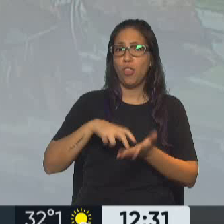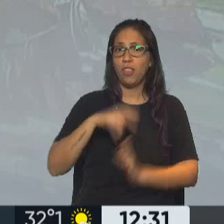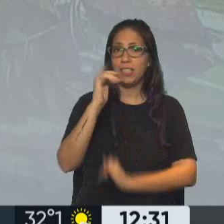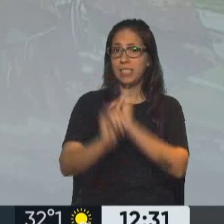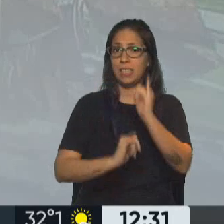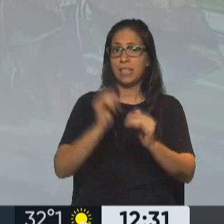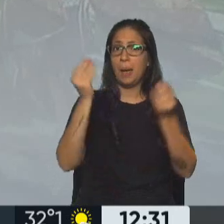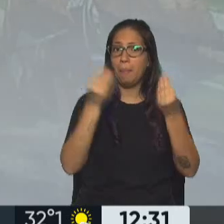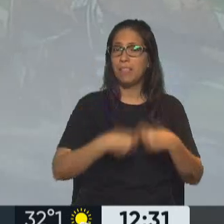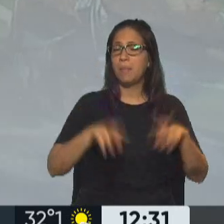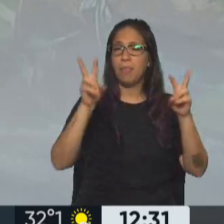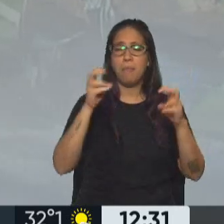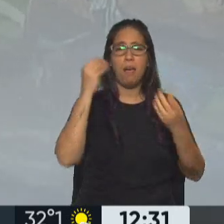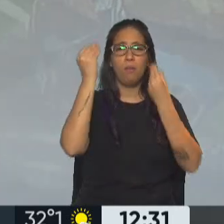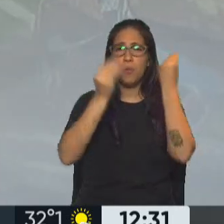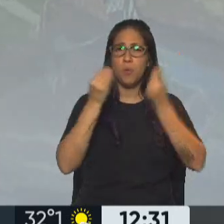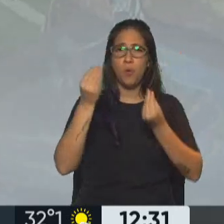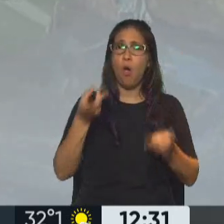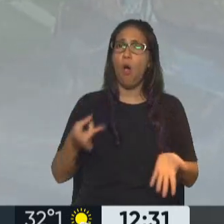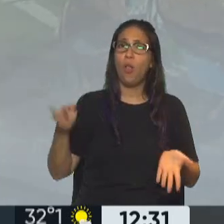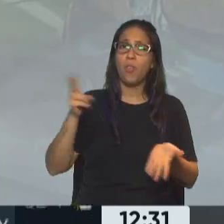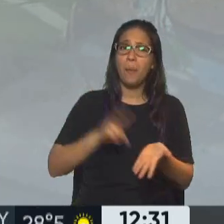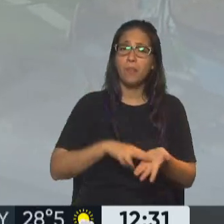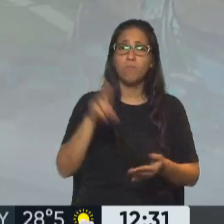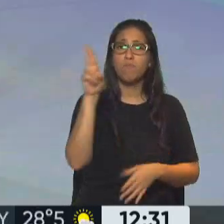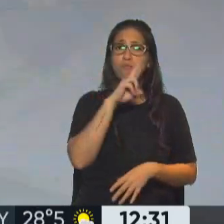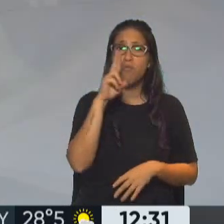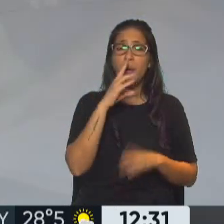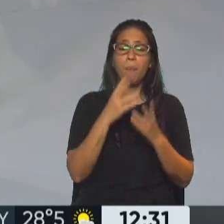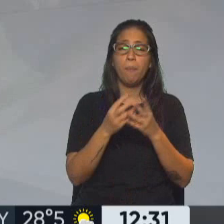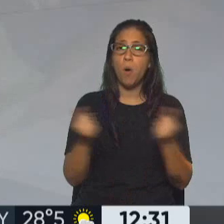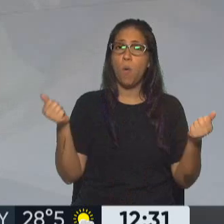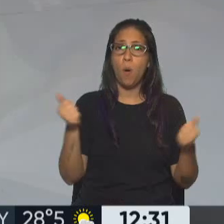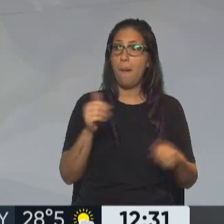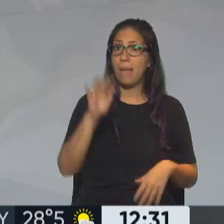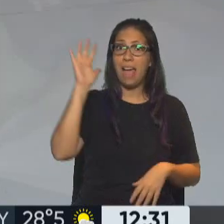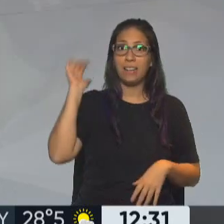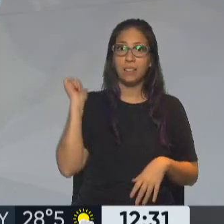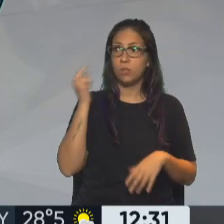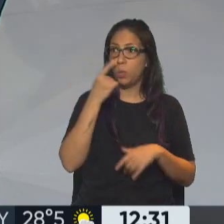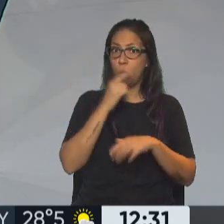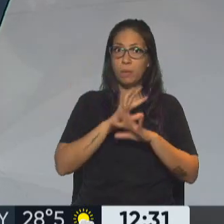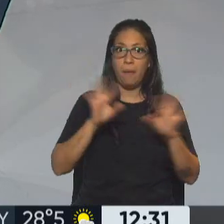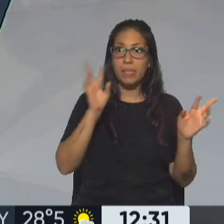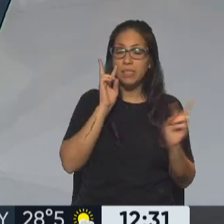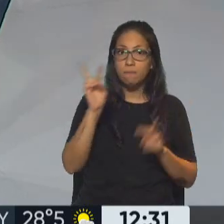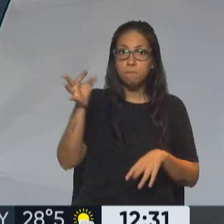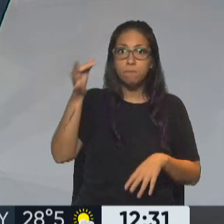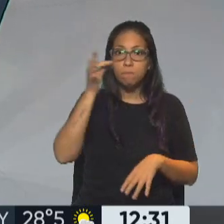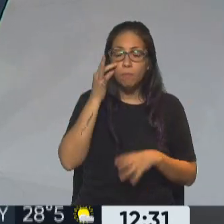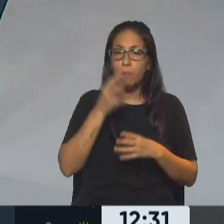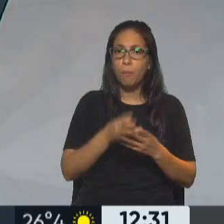vamos por el tema que preocupa otro caso de una Mujer desaparecida desde el martes la última vez que fue vista y además